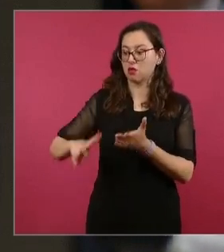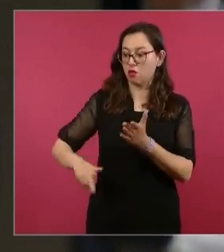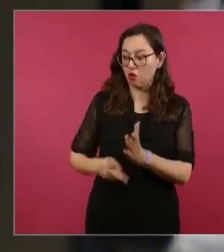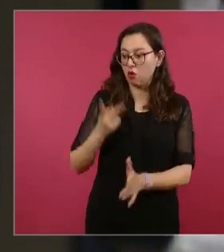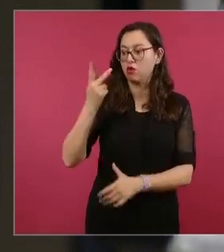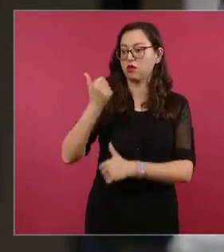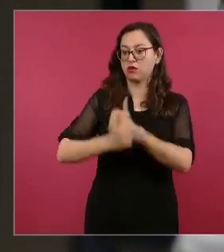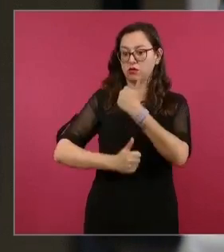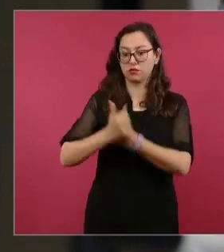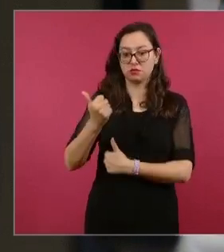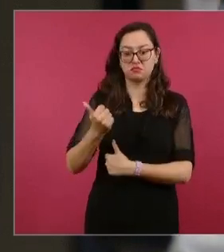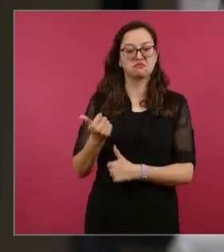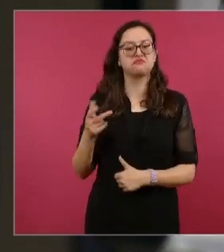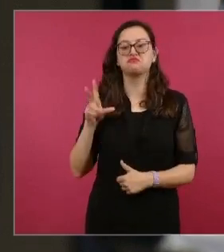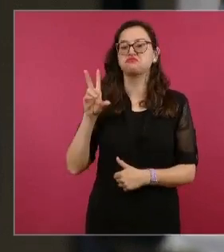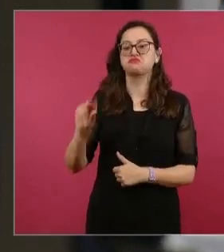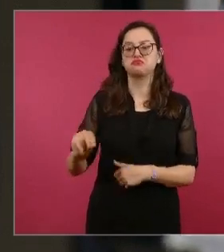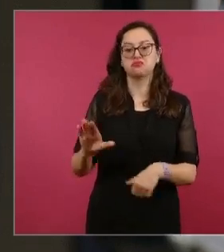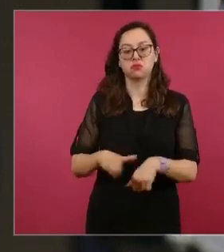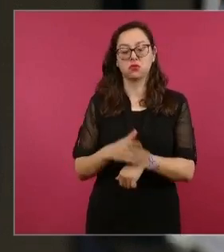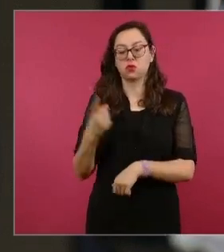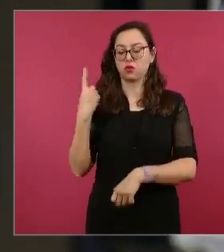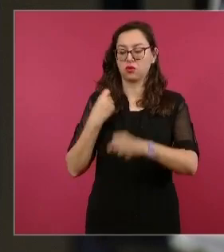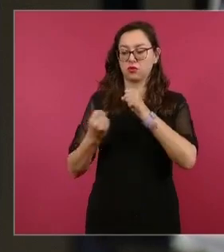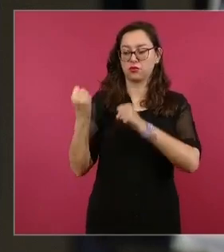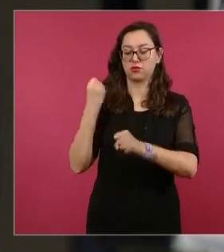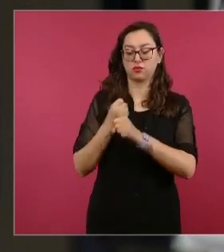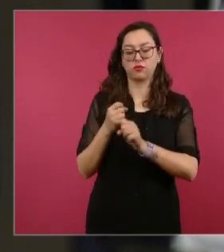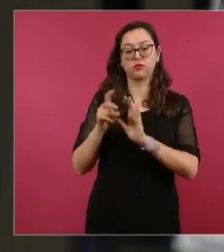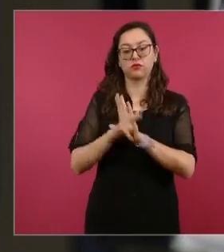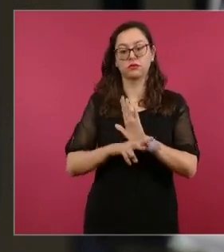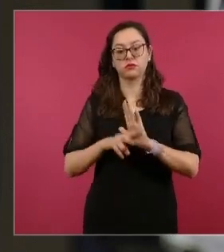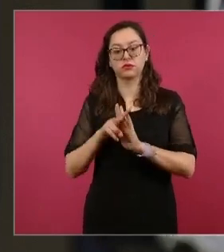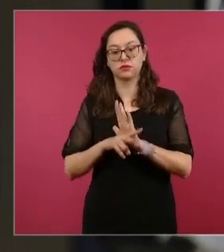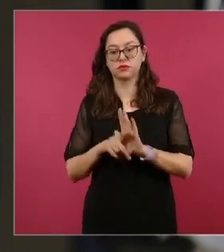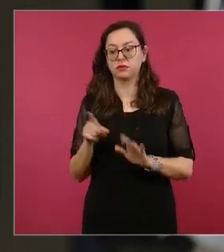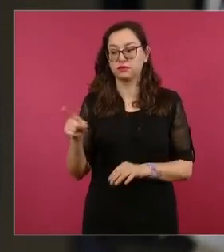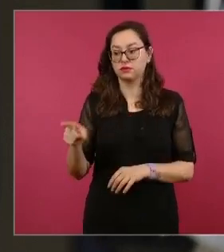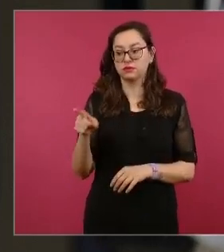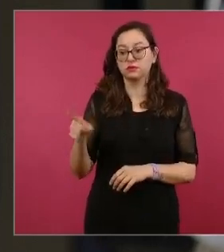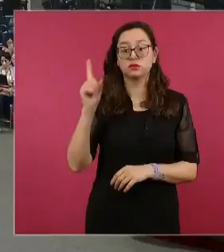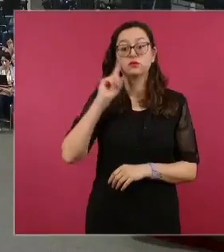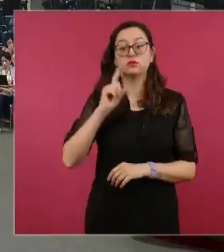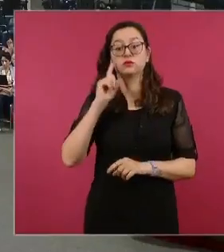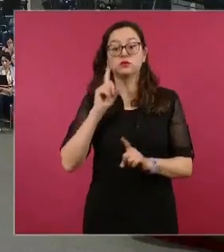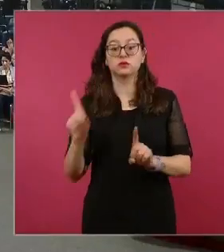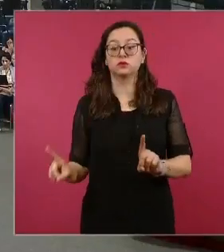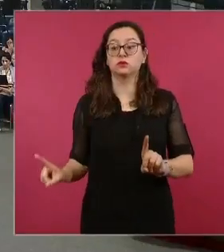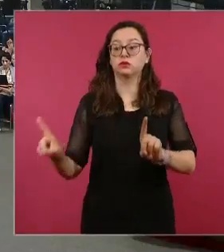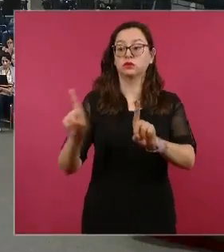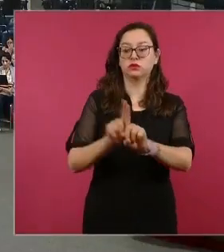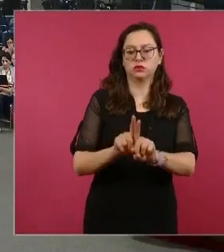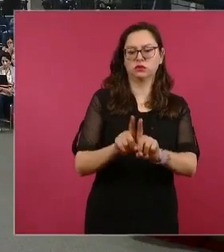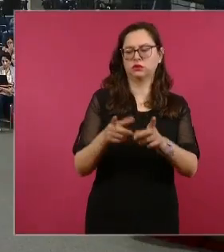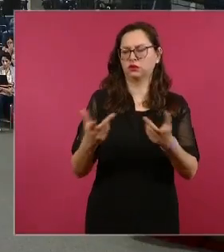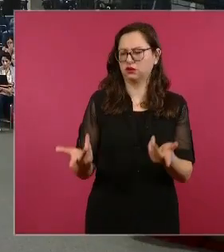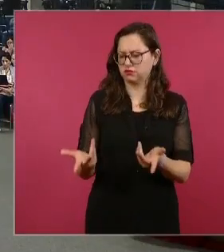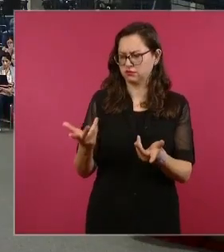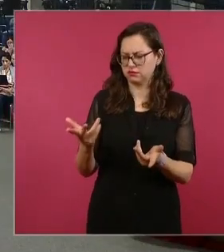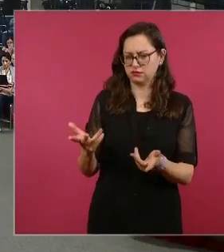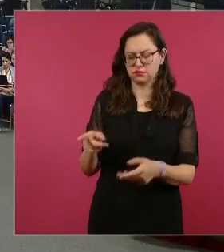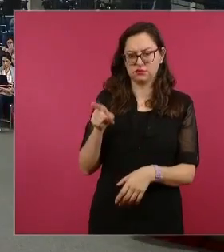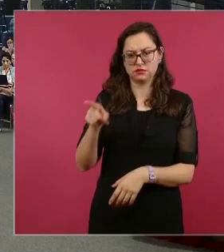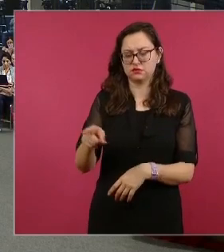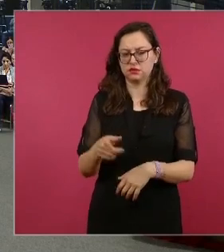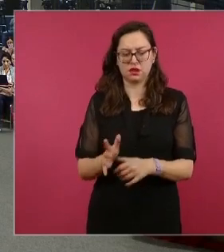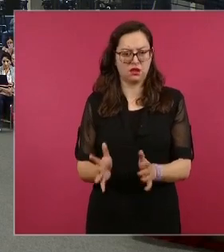reelección por un video publicado el año pasado con un supuesto líder y no la dejó participar por ningún cargo